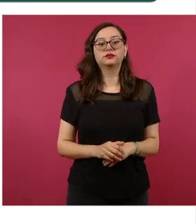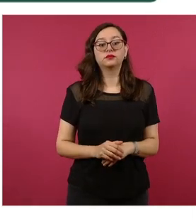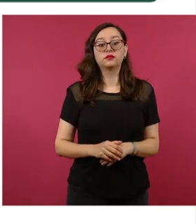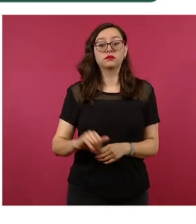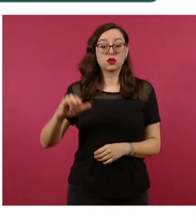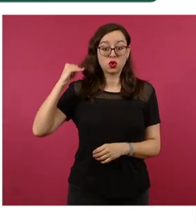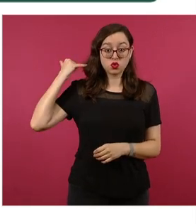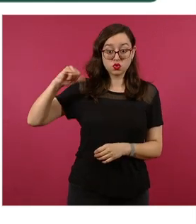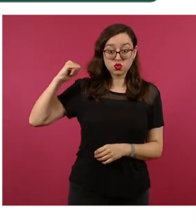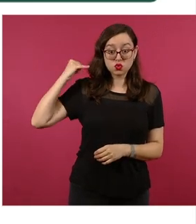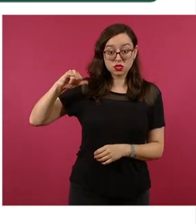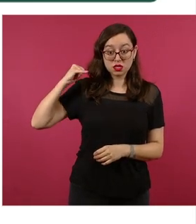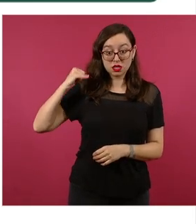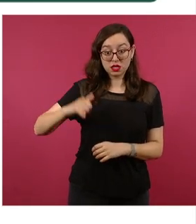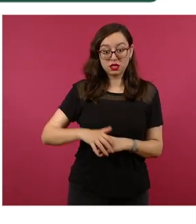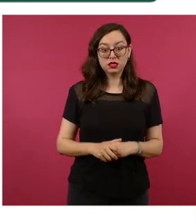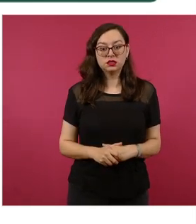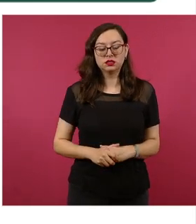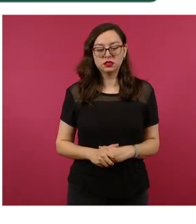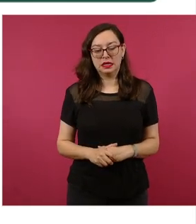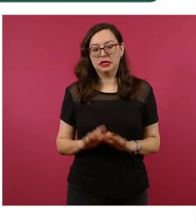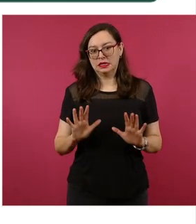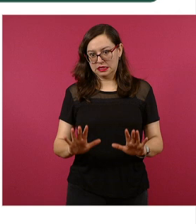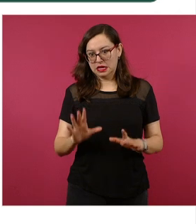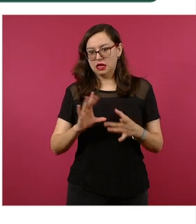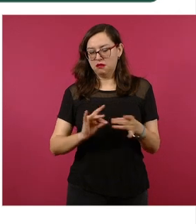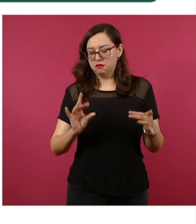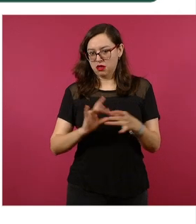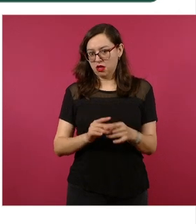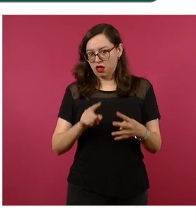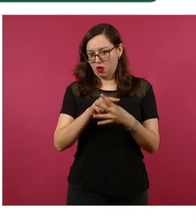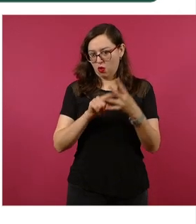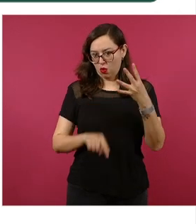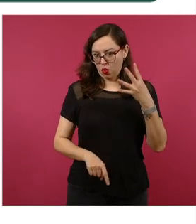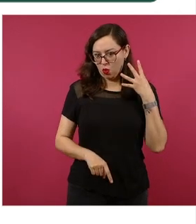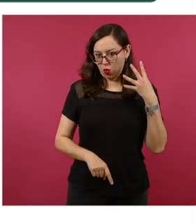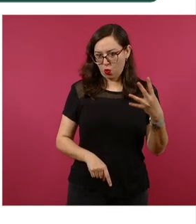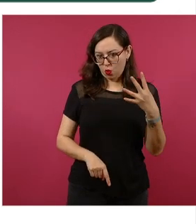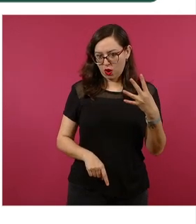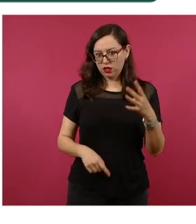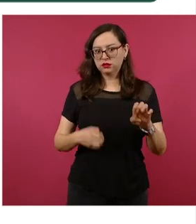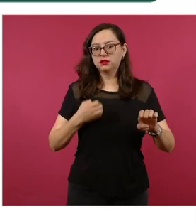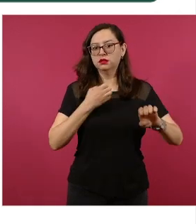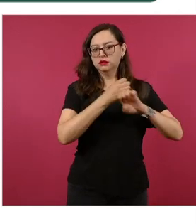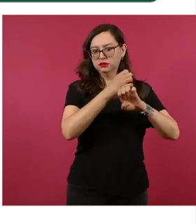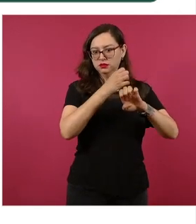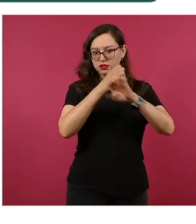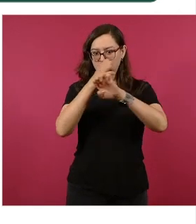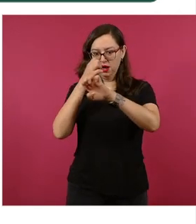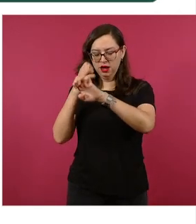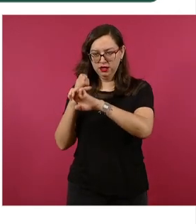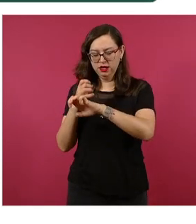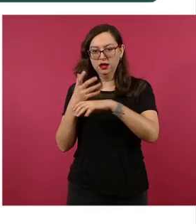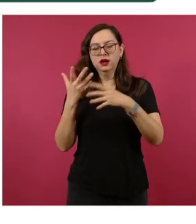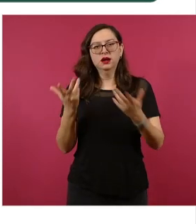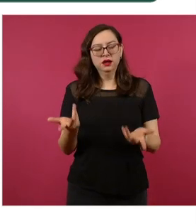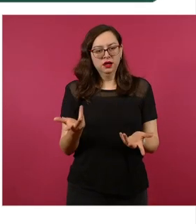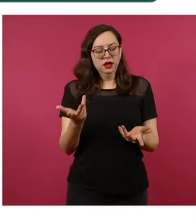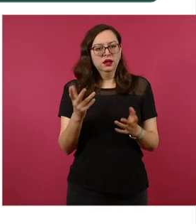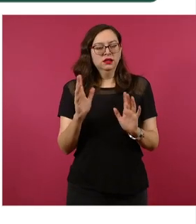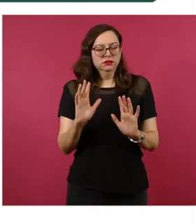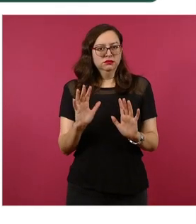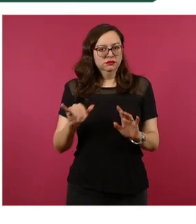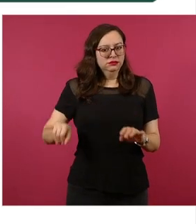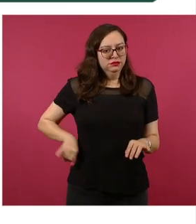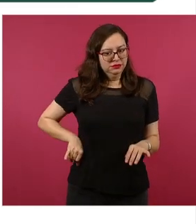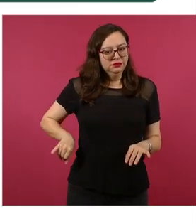estado de Yucatán. Aquí hay 4 estados muy particulares, porque hasta aquí habíamos llegado a los 23 estados federalizados, pero hay 4